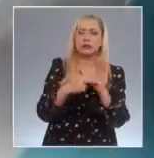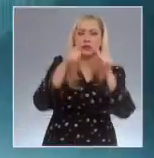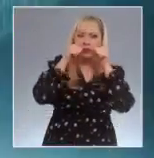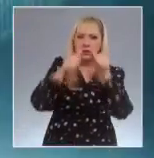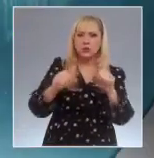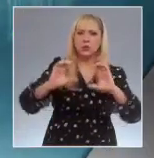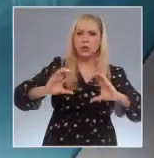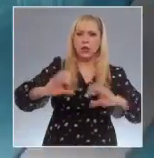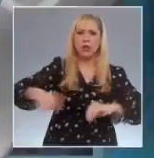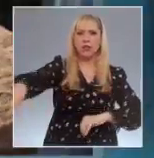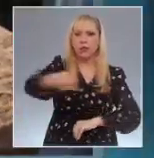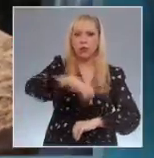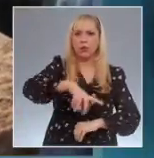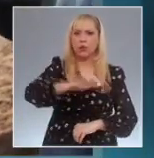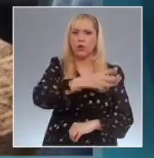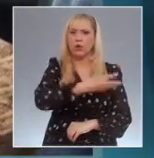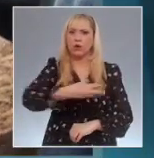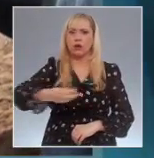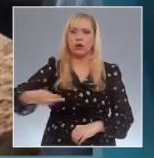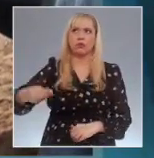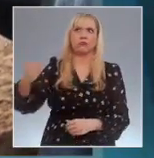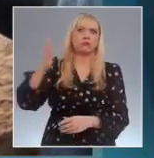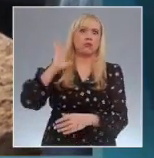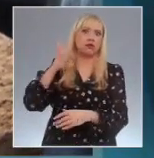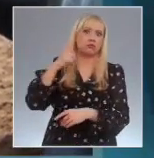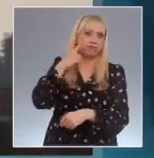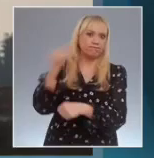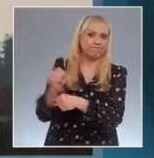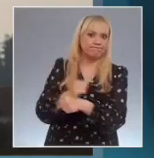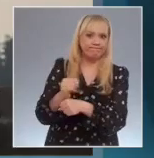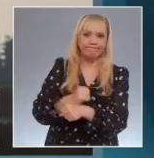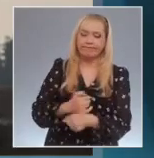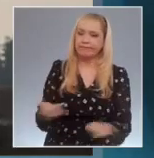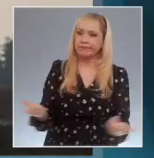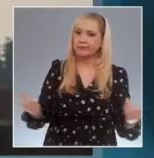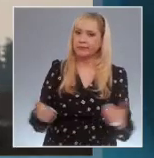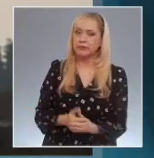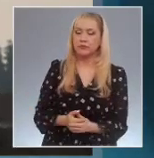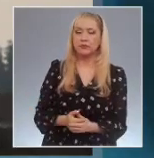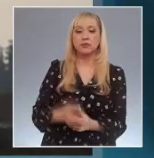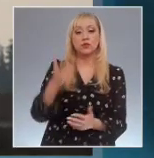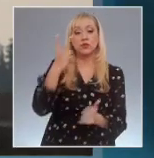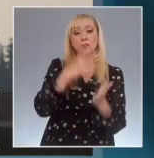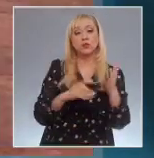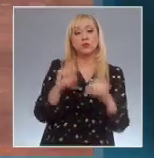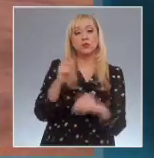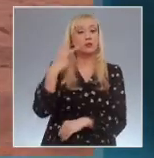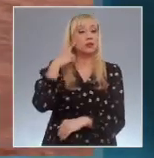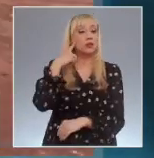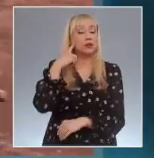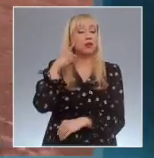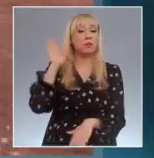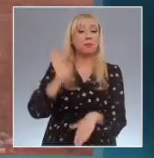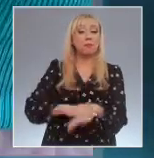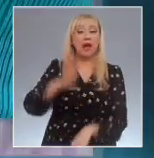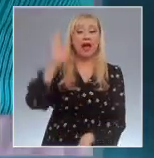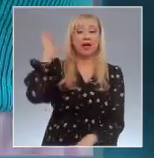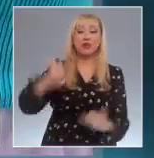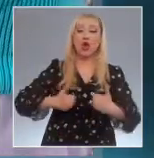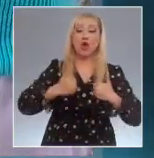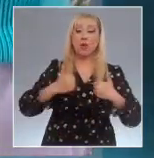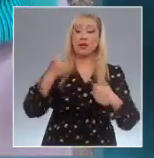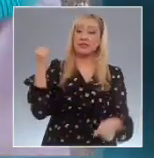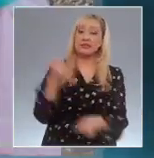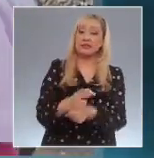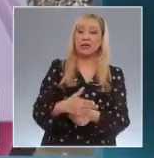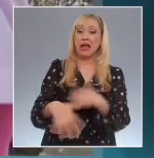población. El INEGI informó que en 2022 aumentaron los embarazos en madres adolescentes menores de 15 años,